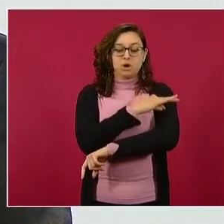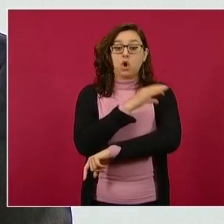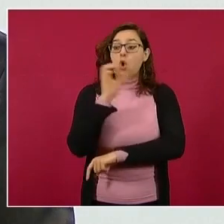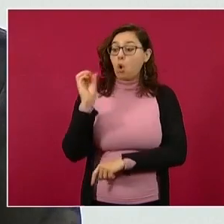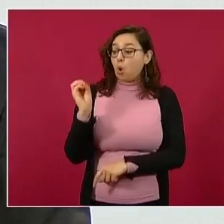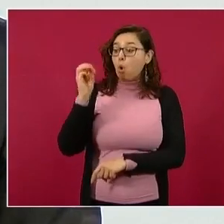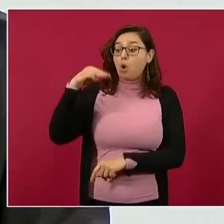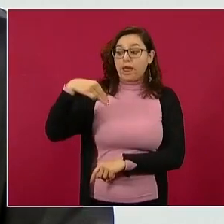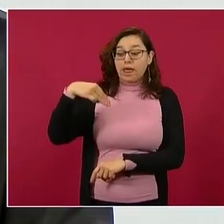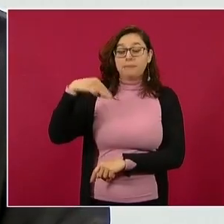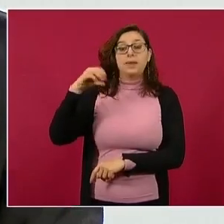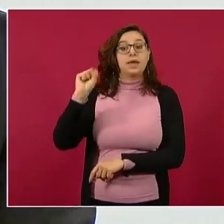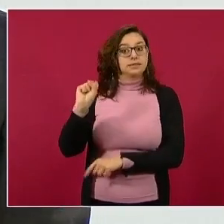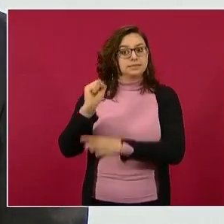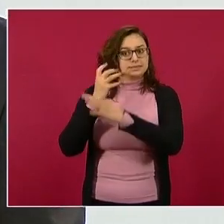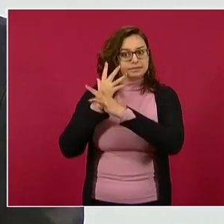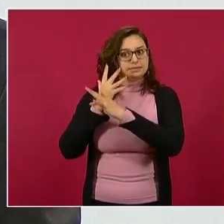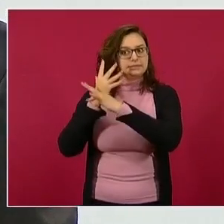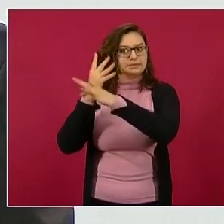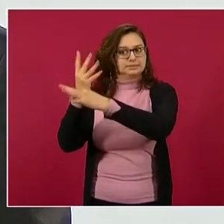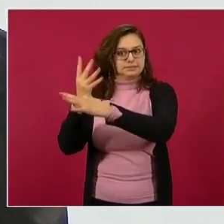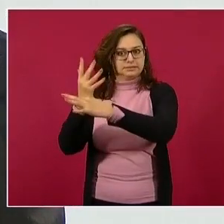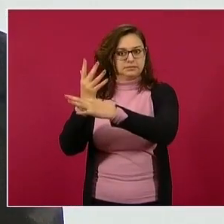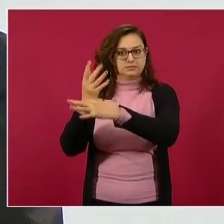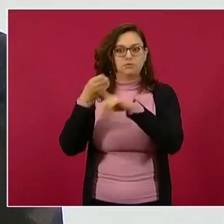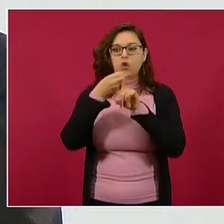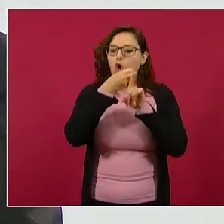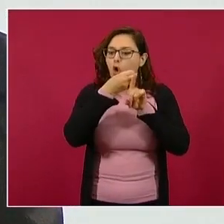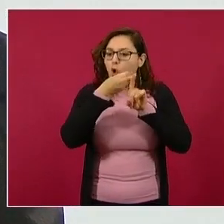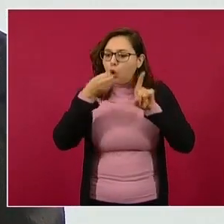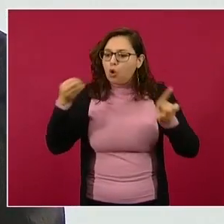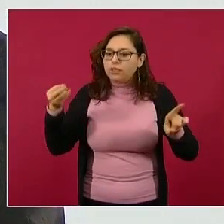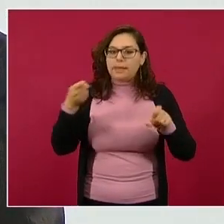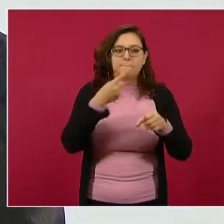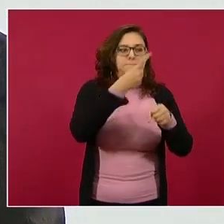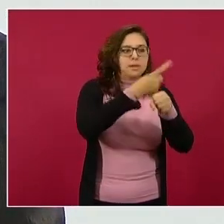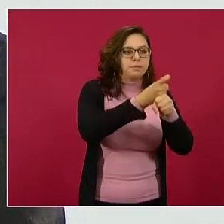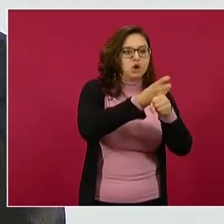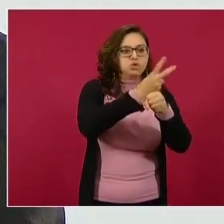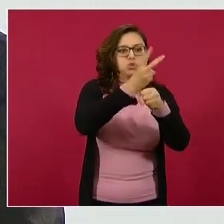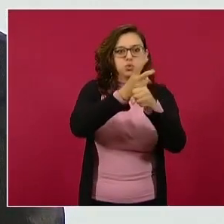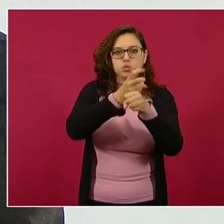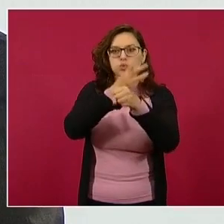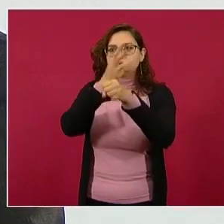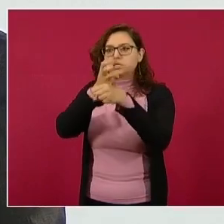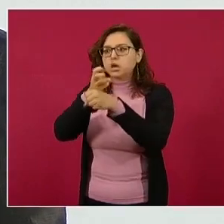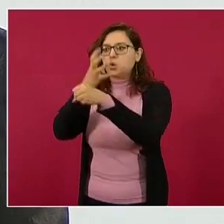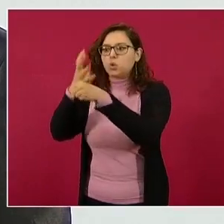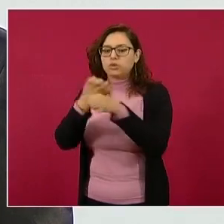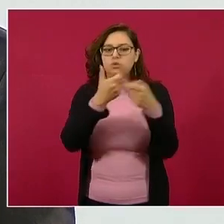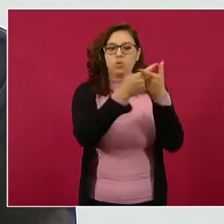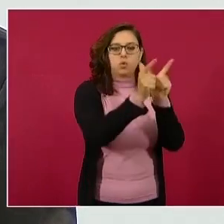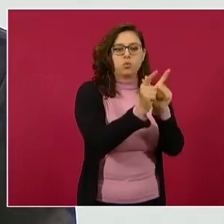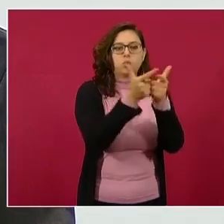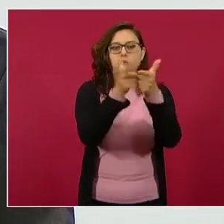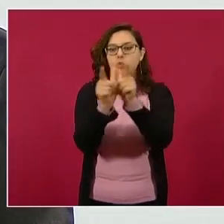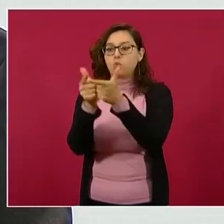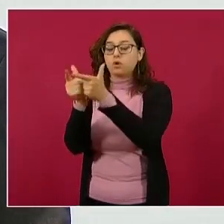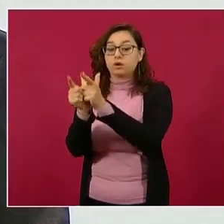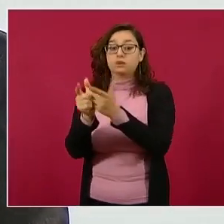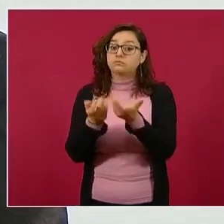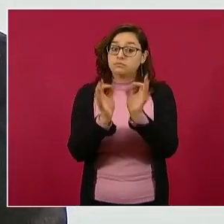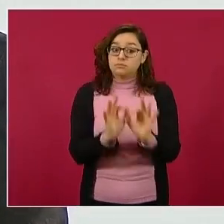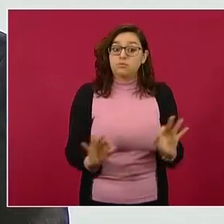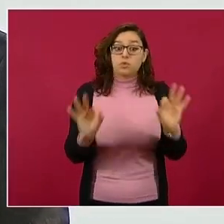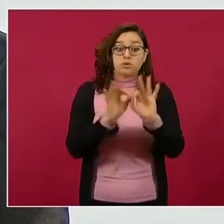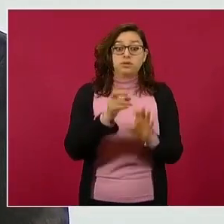Organización Mundial de la Salud, y un elemento importante de visualizar es la Organización Mundial de la Salud es un organismo de